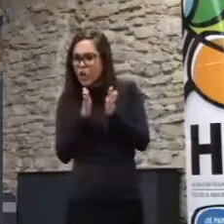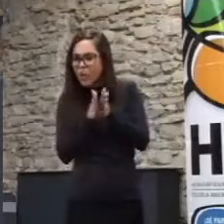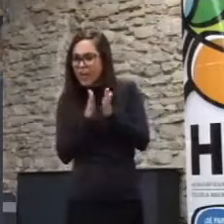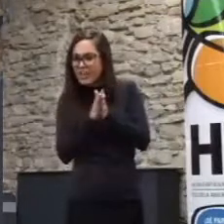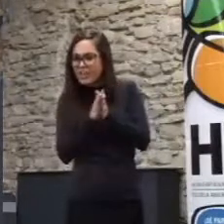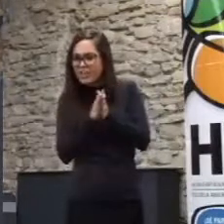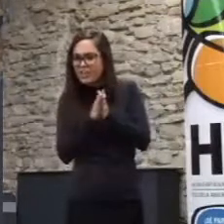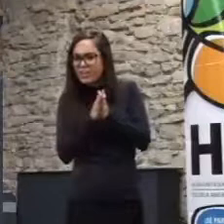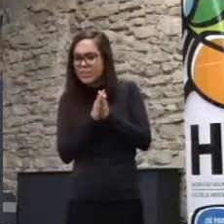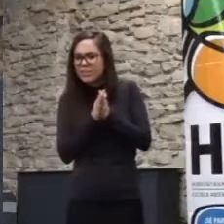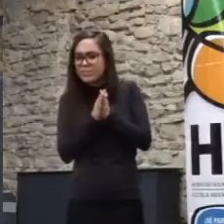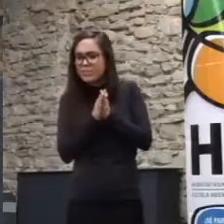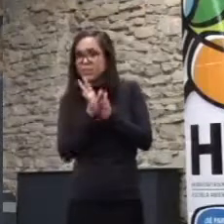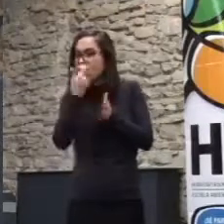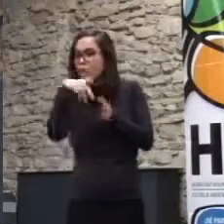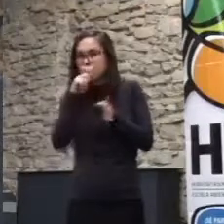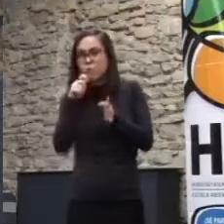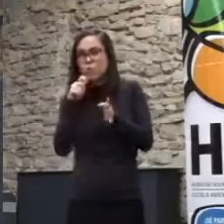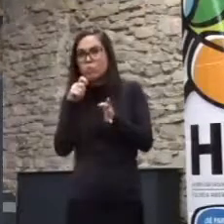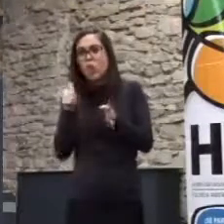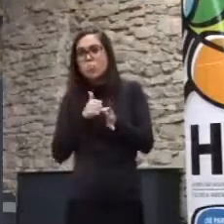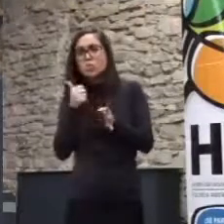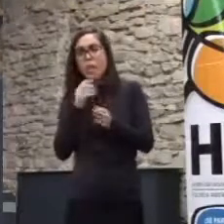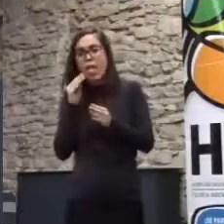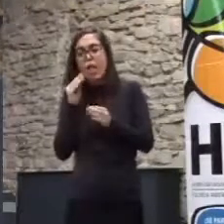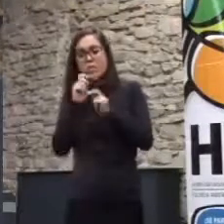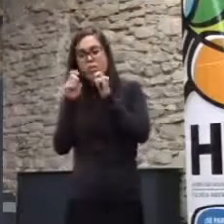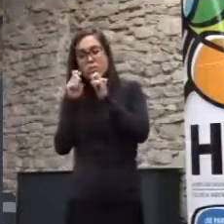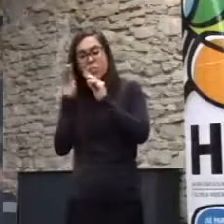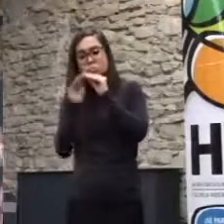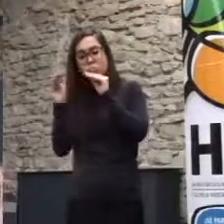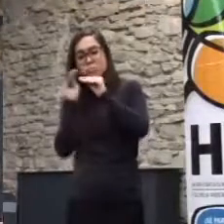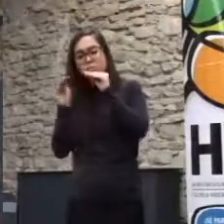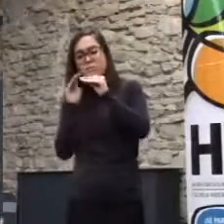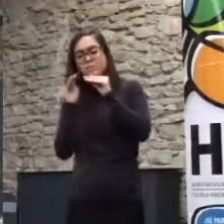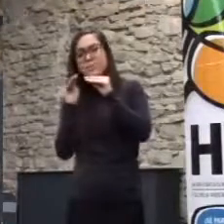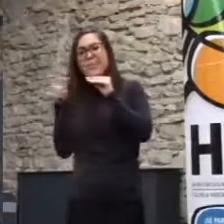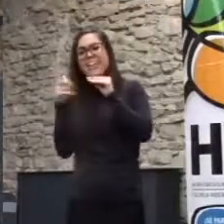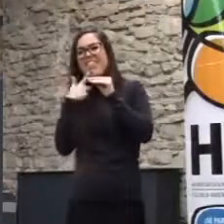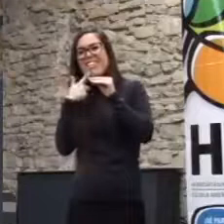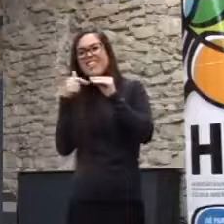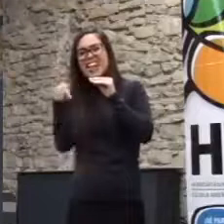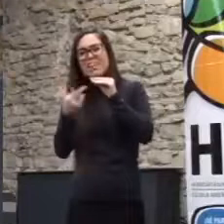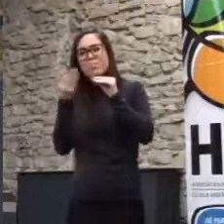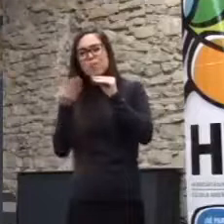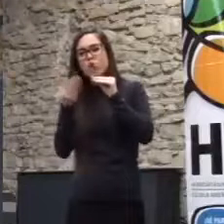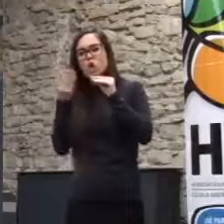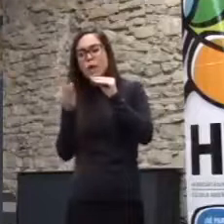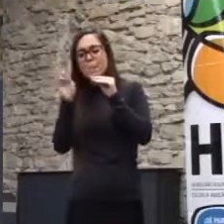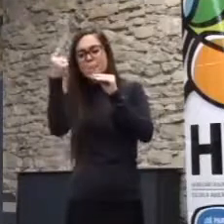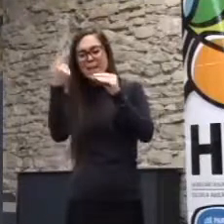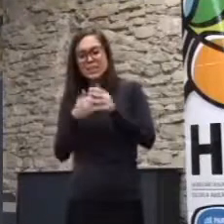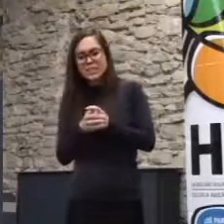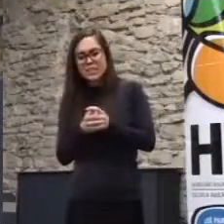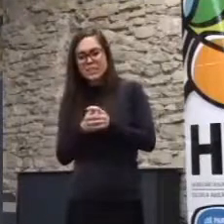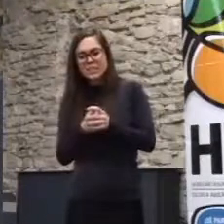oportunidad de entrevistarle y comentaba precisamente que más que la opinión pública, los medios nos estamos centrando